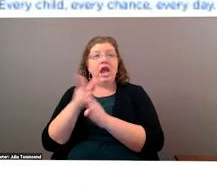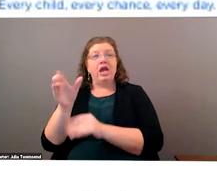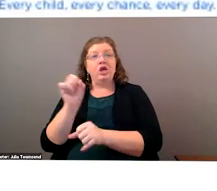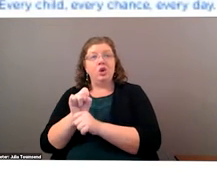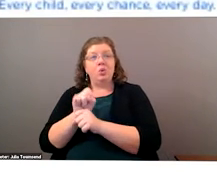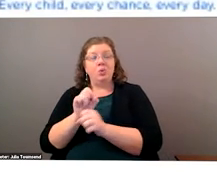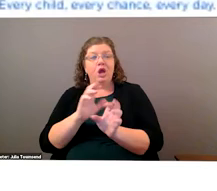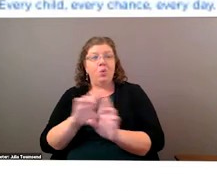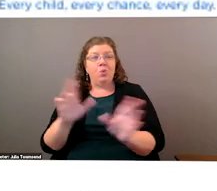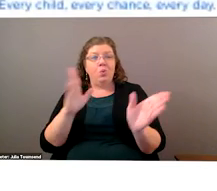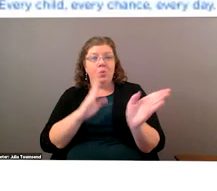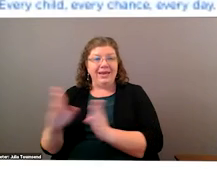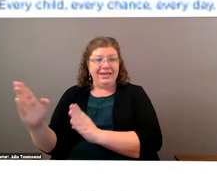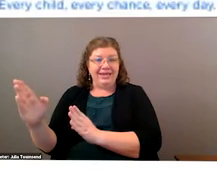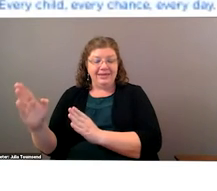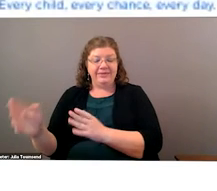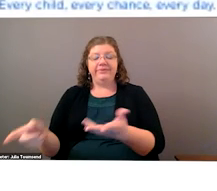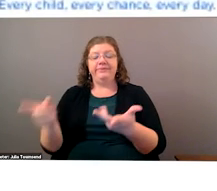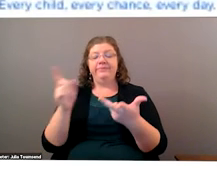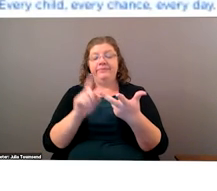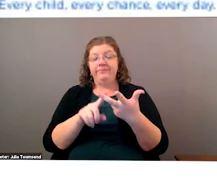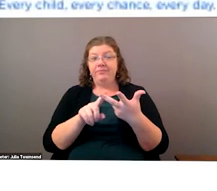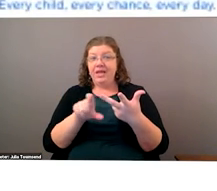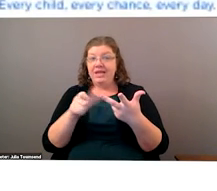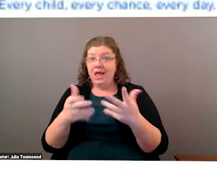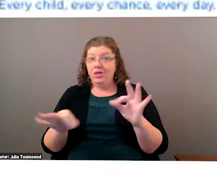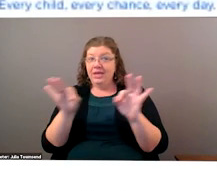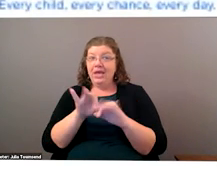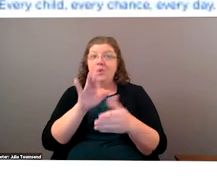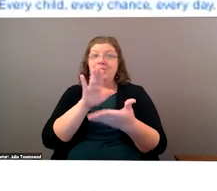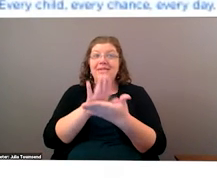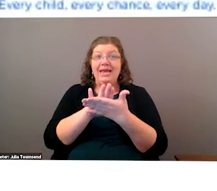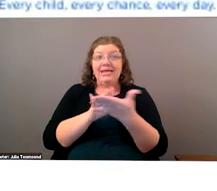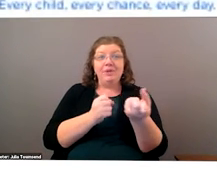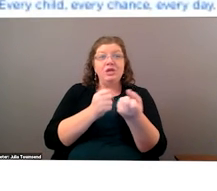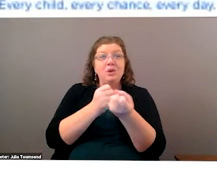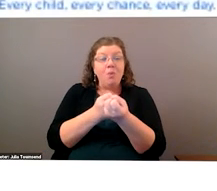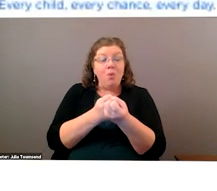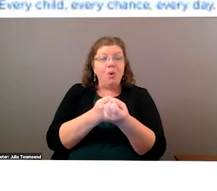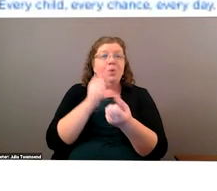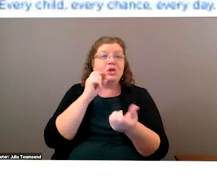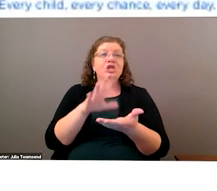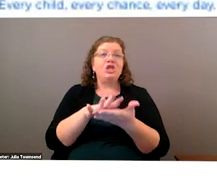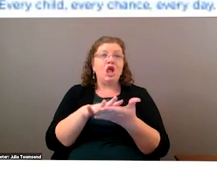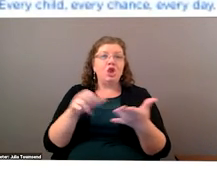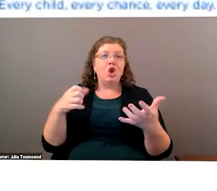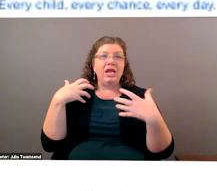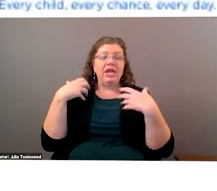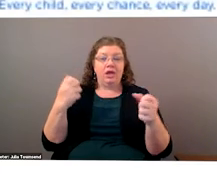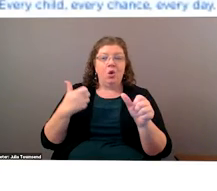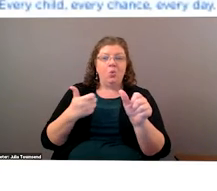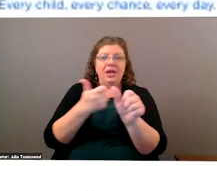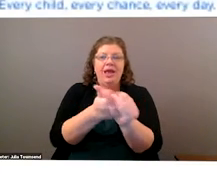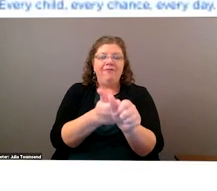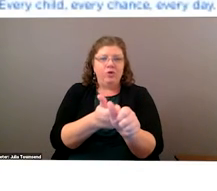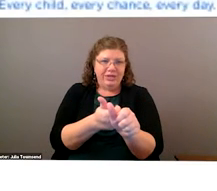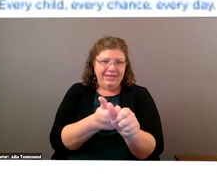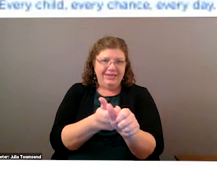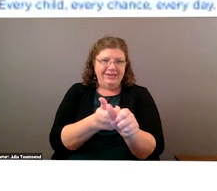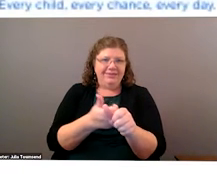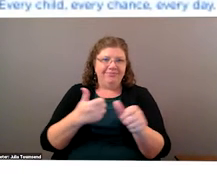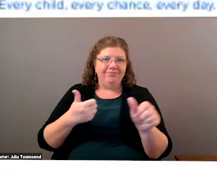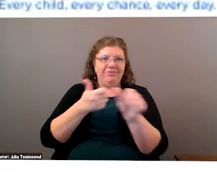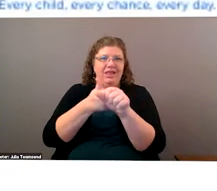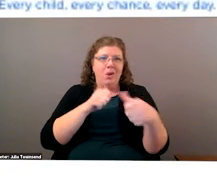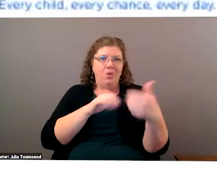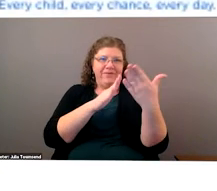la carrera profesional. Otro fue, de nuevo, apoyo académico, que realmente es la recuperación de aprendizaje que nosotros estamos enfrentando en este momento. Y